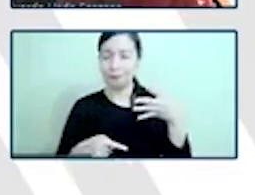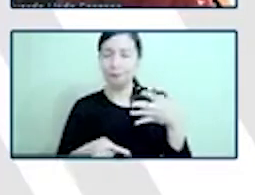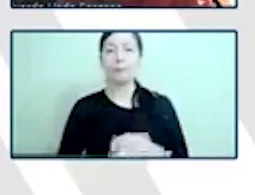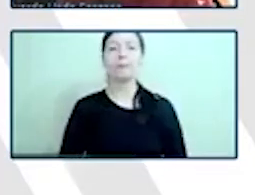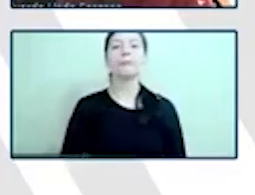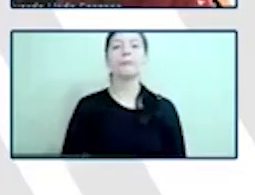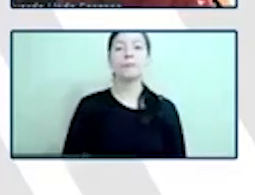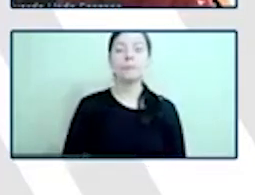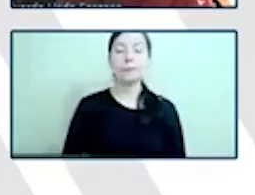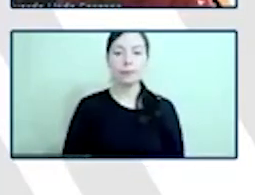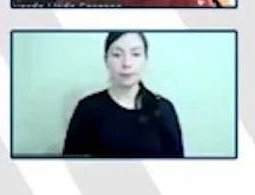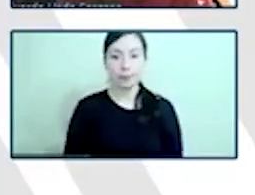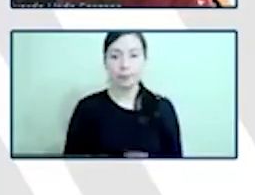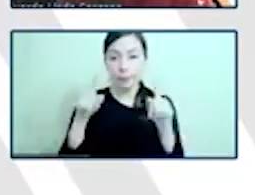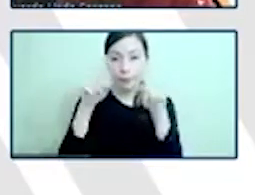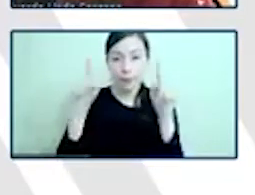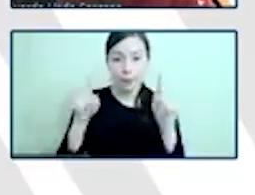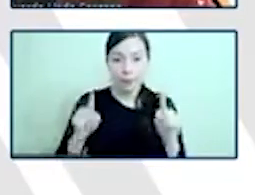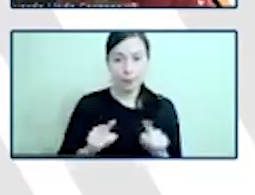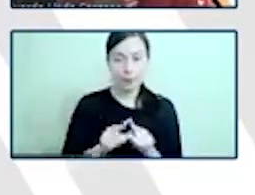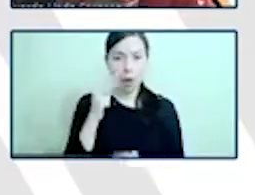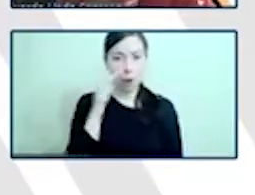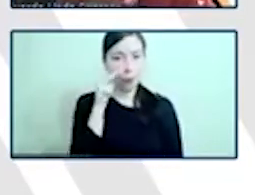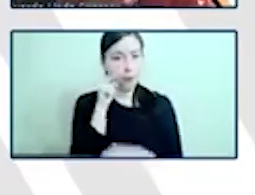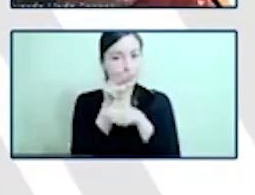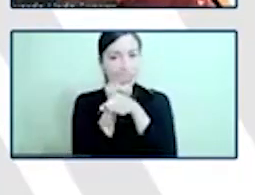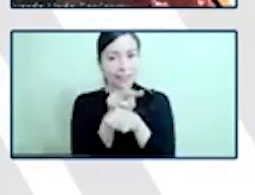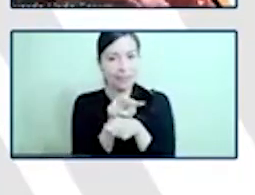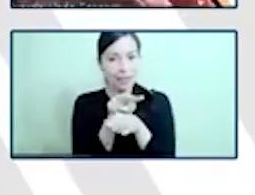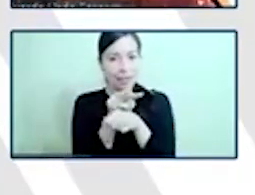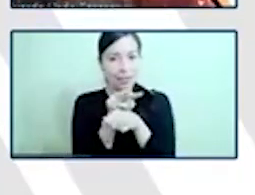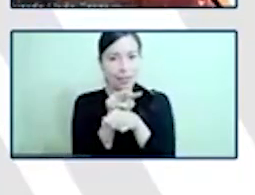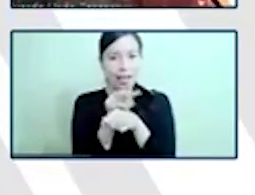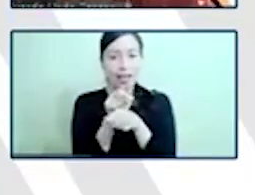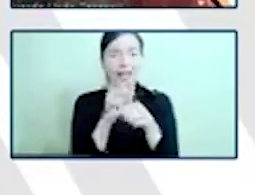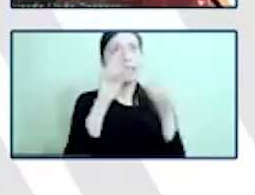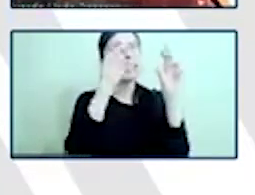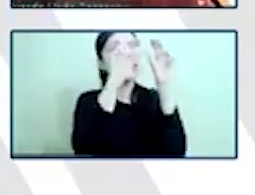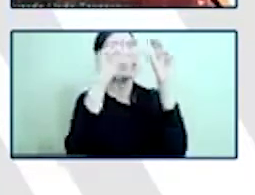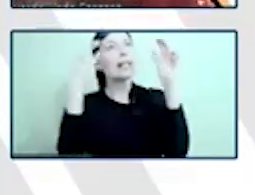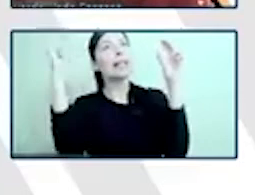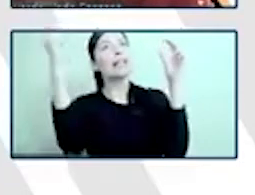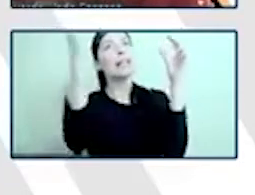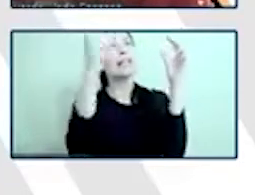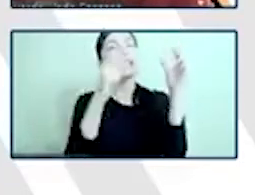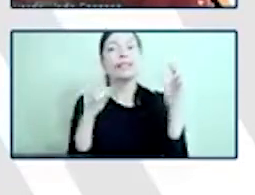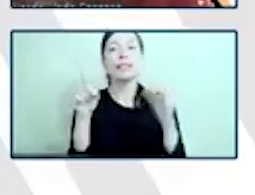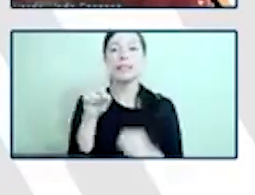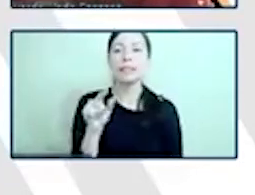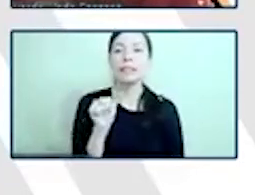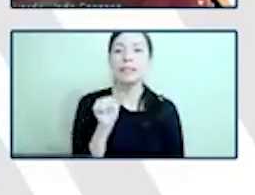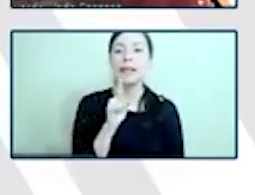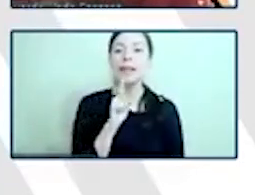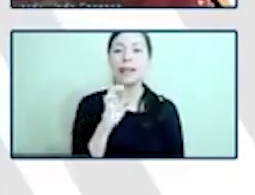de dónde se iban a poder observar los satélites, ¿verdad? En este caso eran satélites